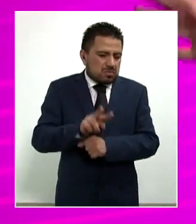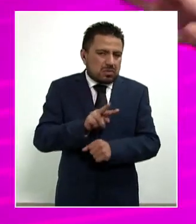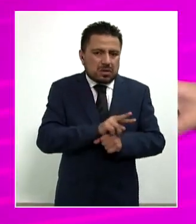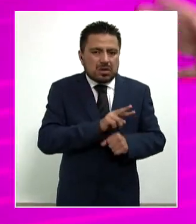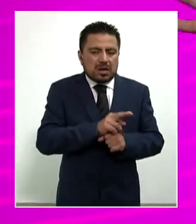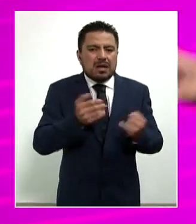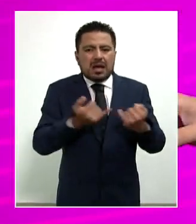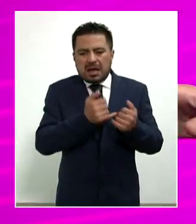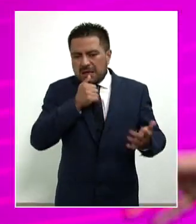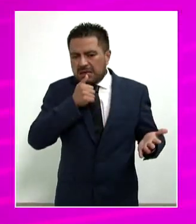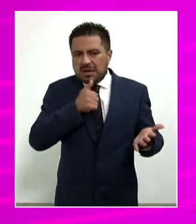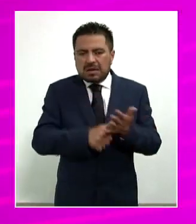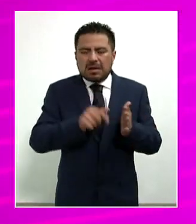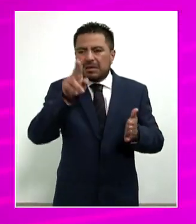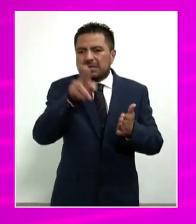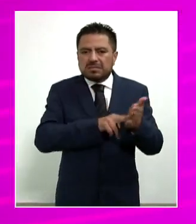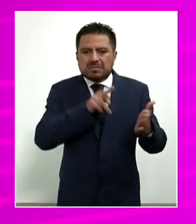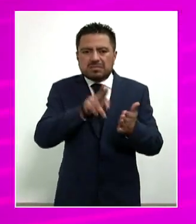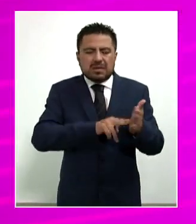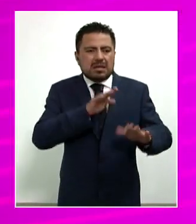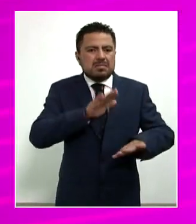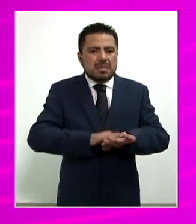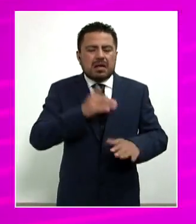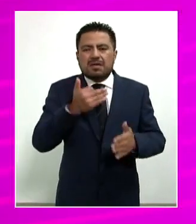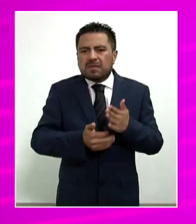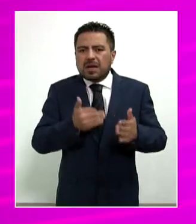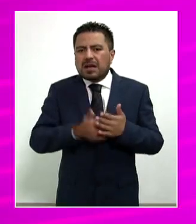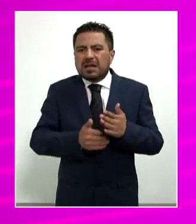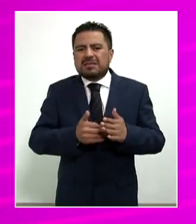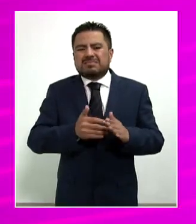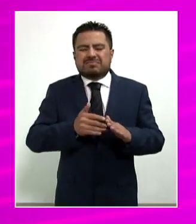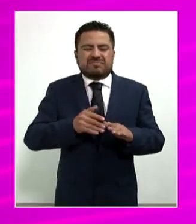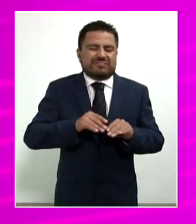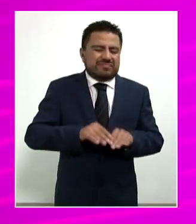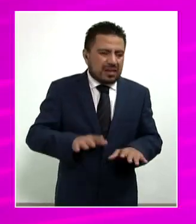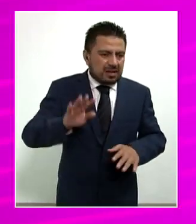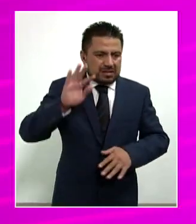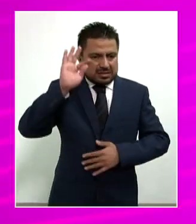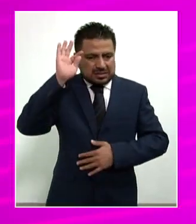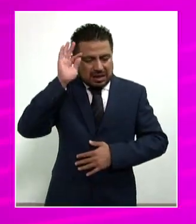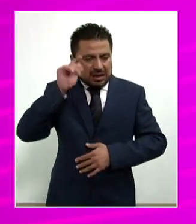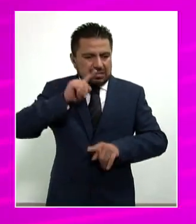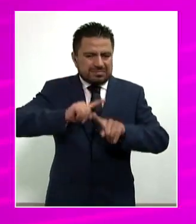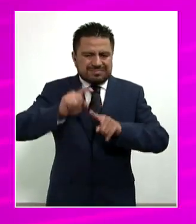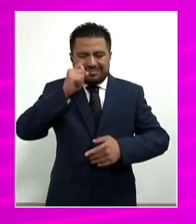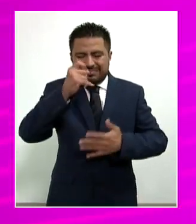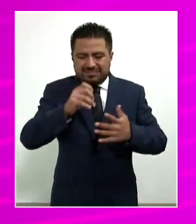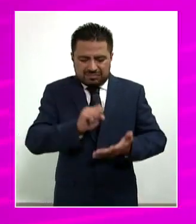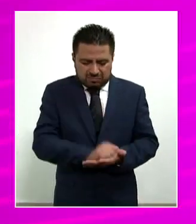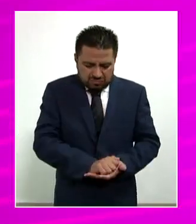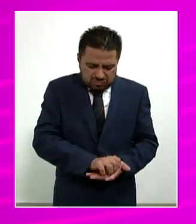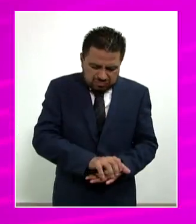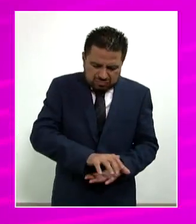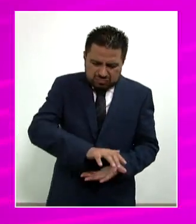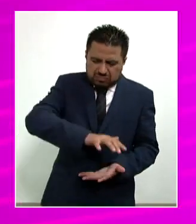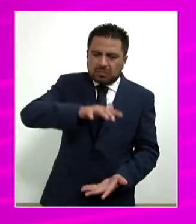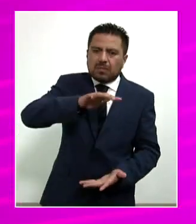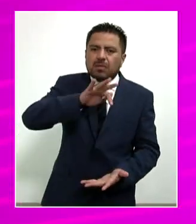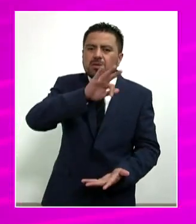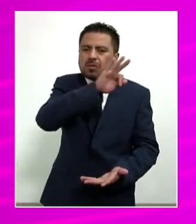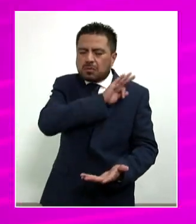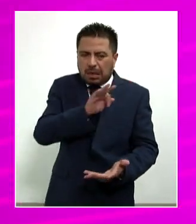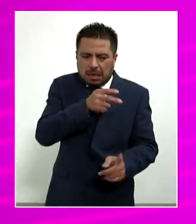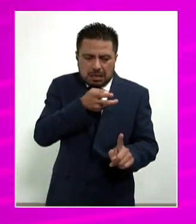los estigmas, prejuicios, estereotipos, más la falta de infraestructura, más peores servicios, todo se acumula para ponerlas en una